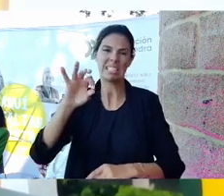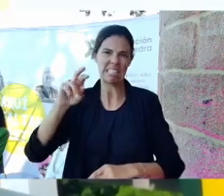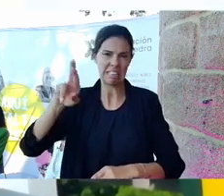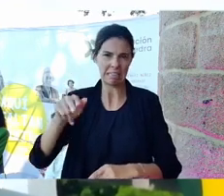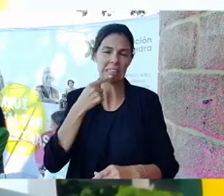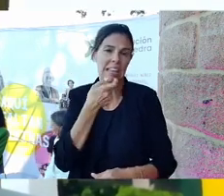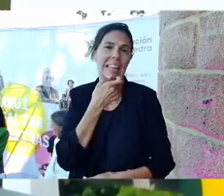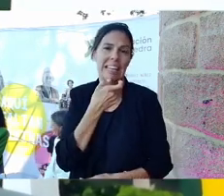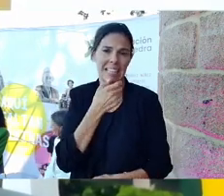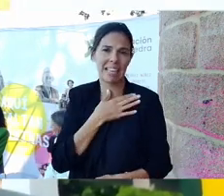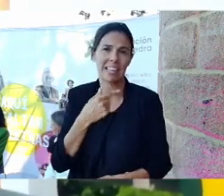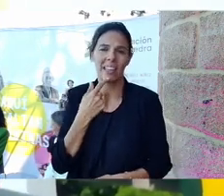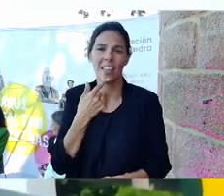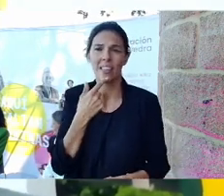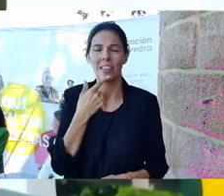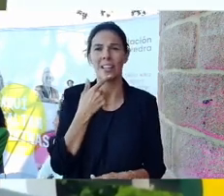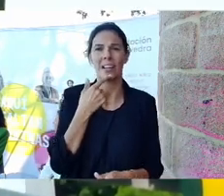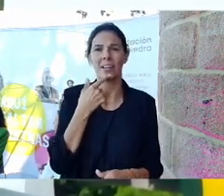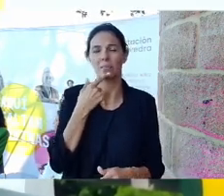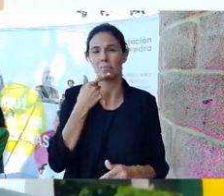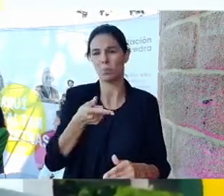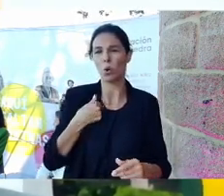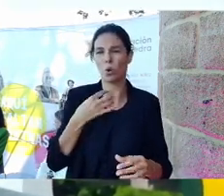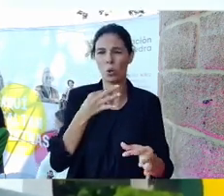sí, en inglés, o que sería